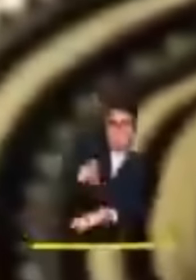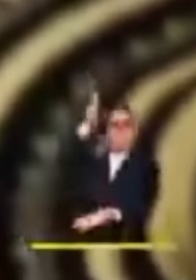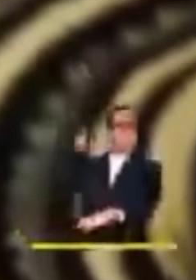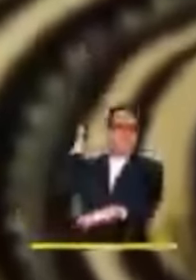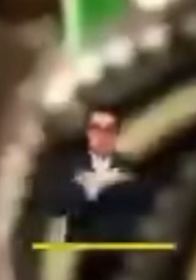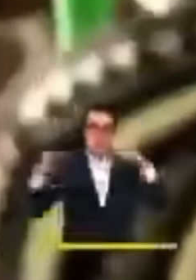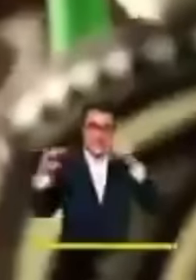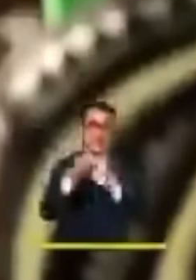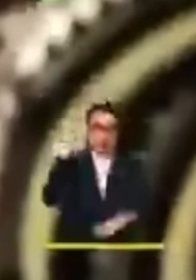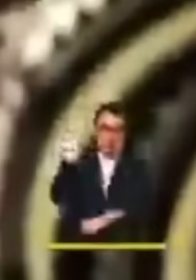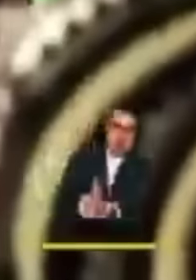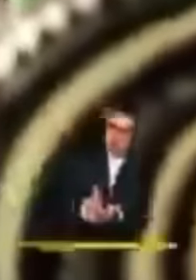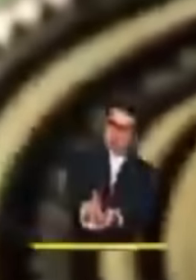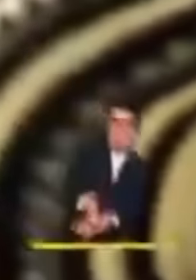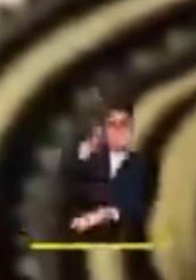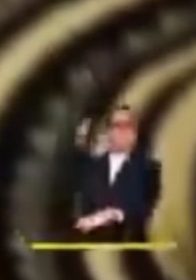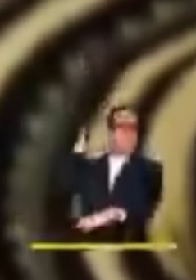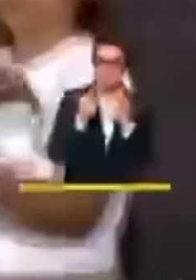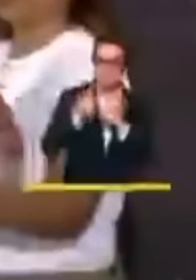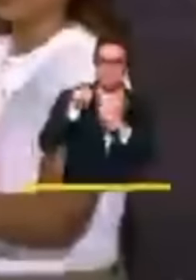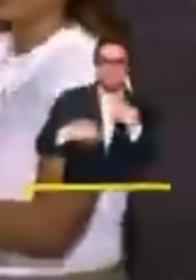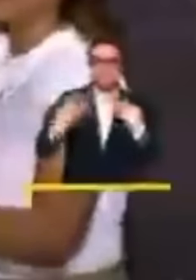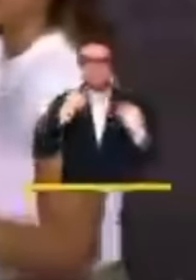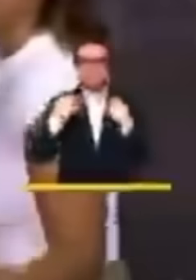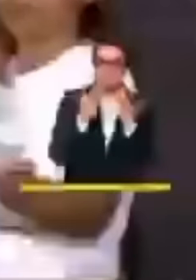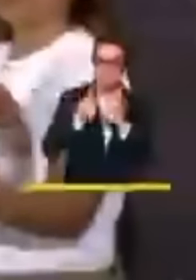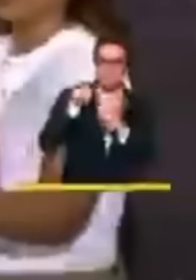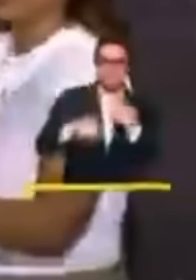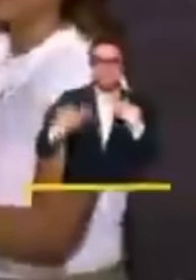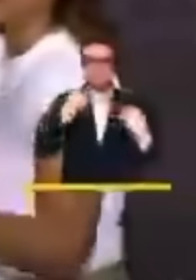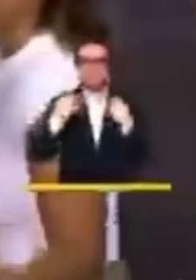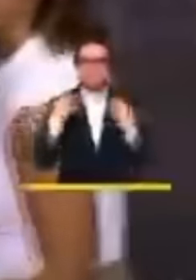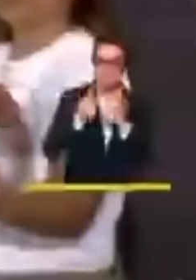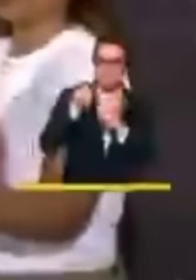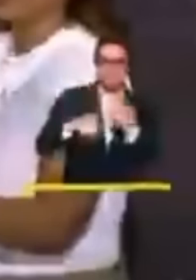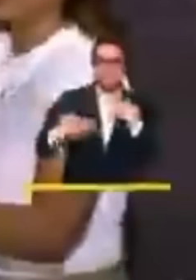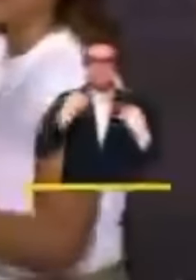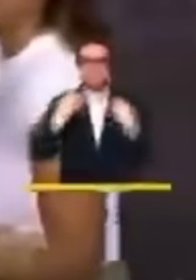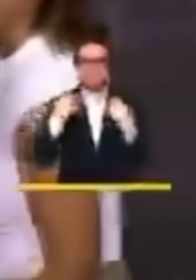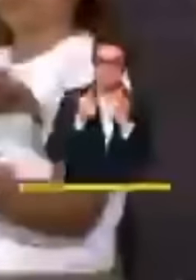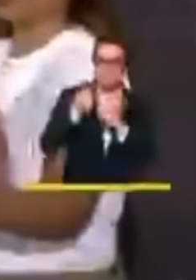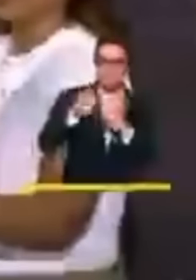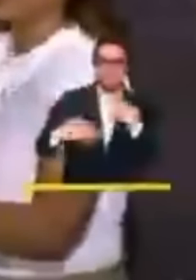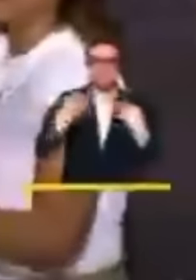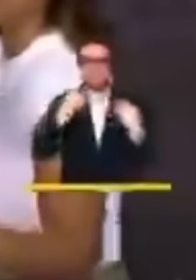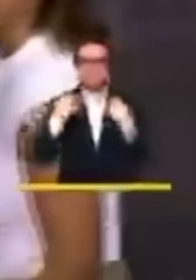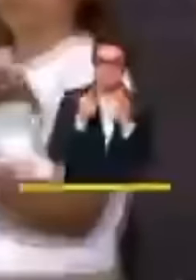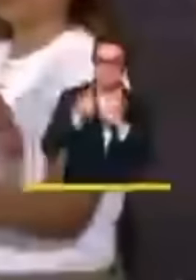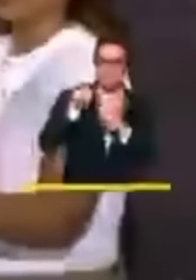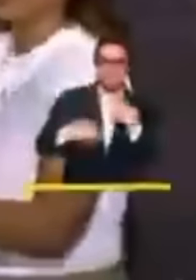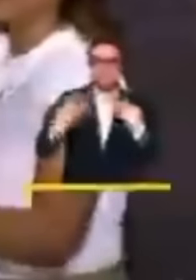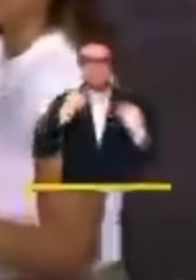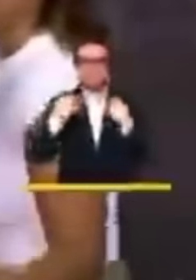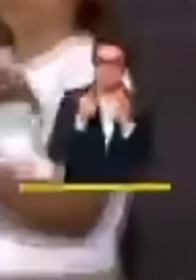información es real o ficticia o de la señora laura sarabia por entregar desbocadamente una información